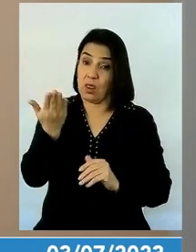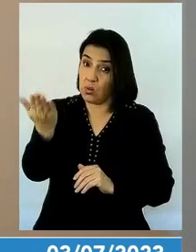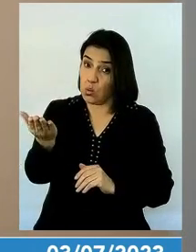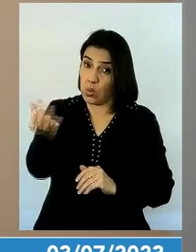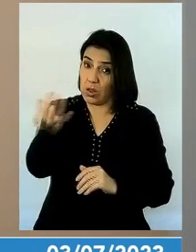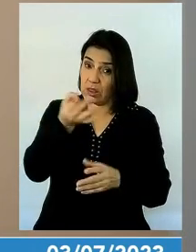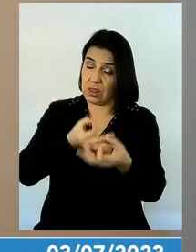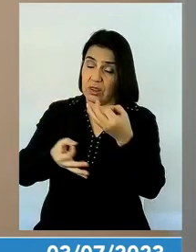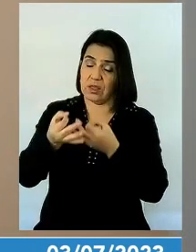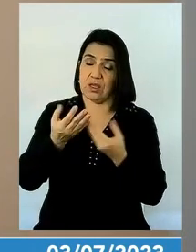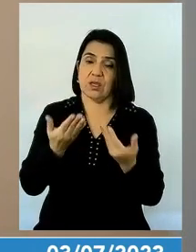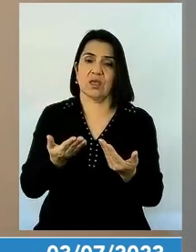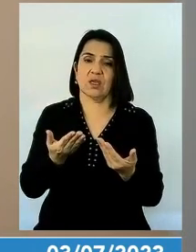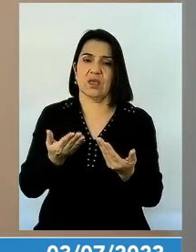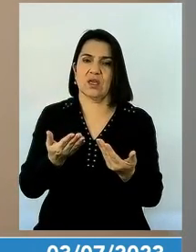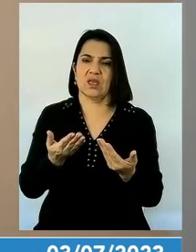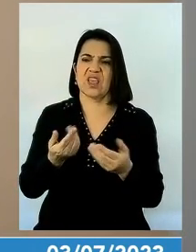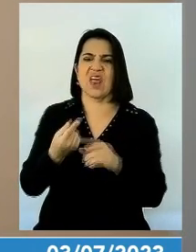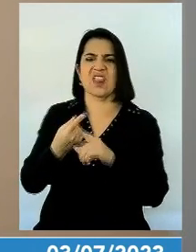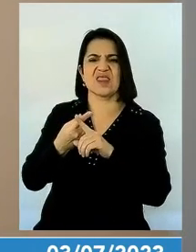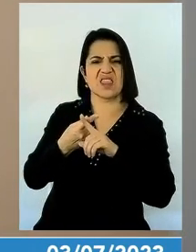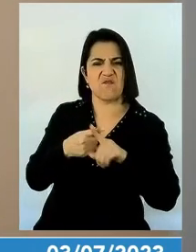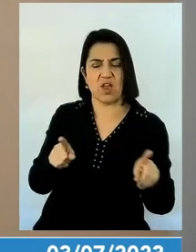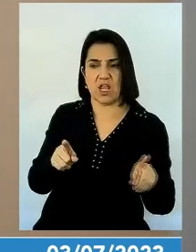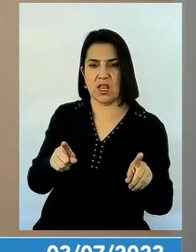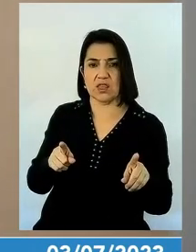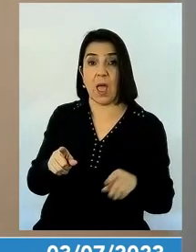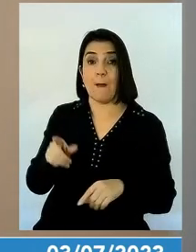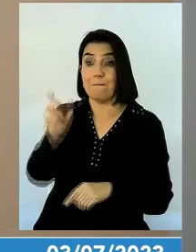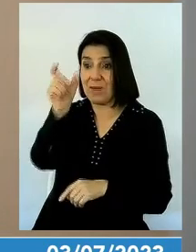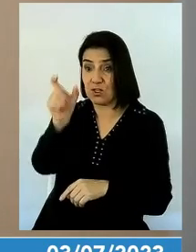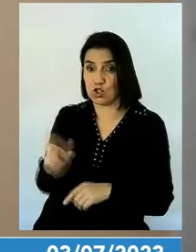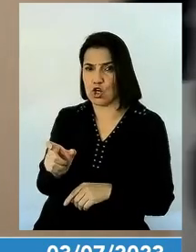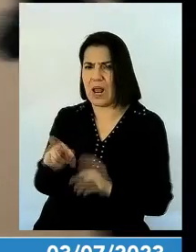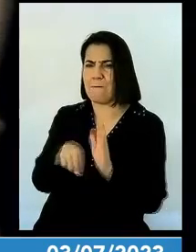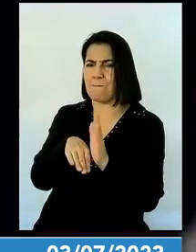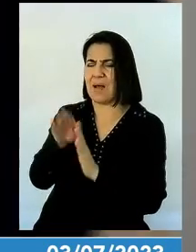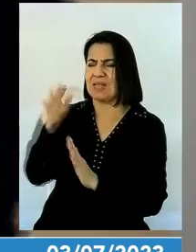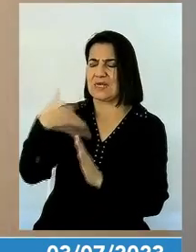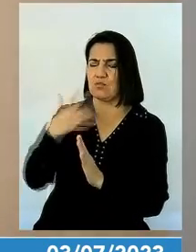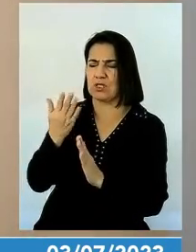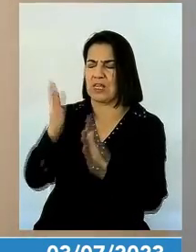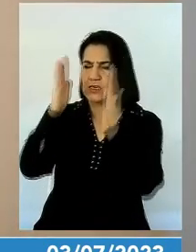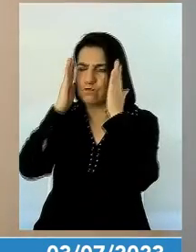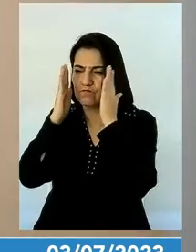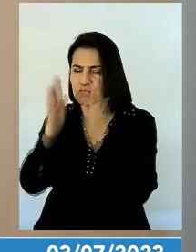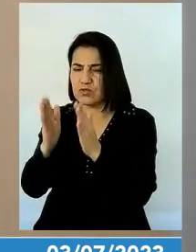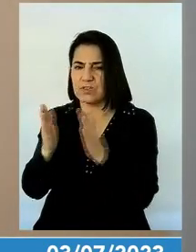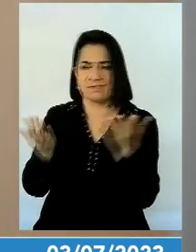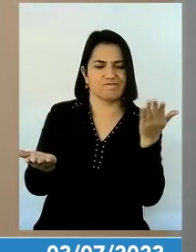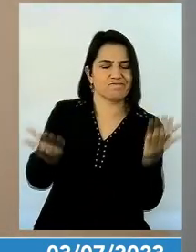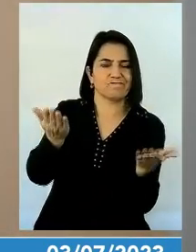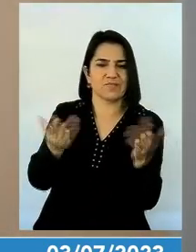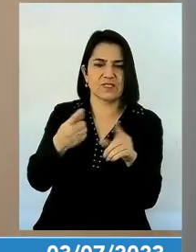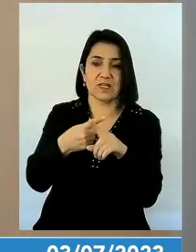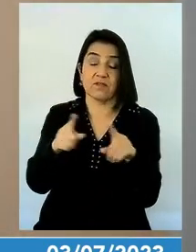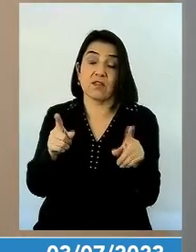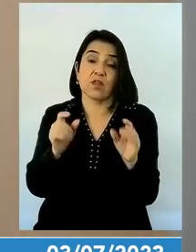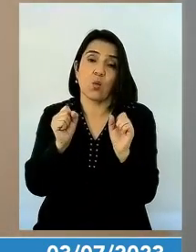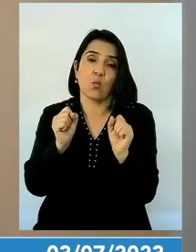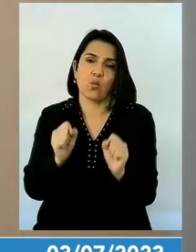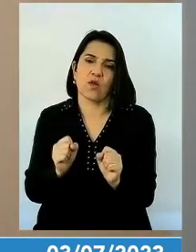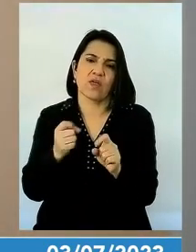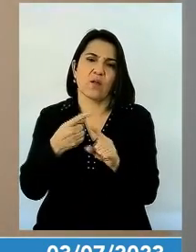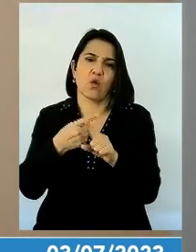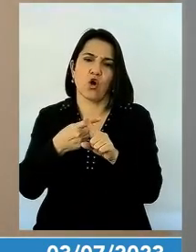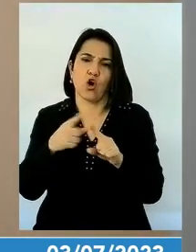la antropocentrista, y a ver si podemos, poco para ilustrarnos de mejor manera, alguna otra jurisdicción o constitución